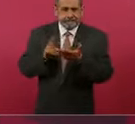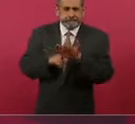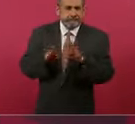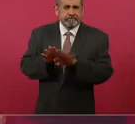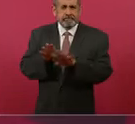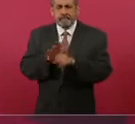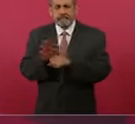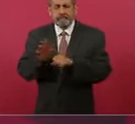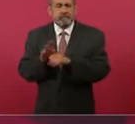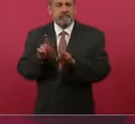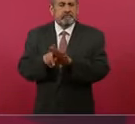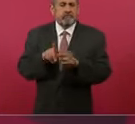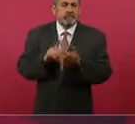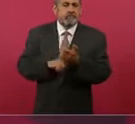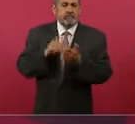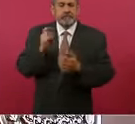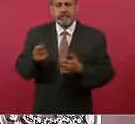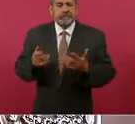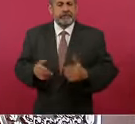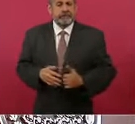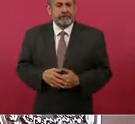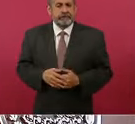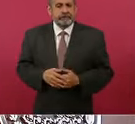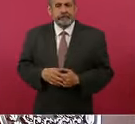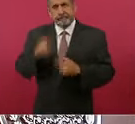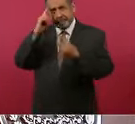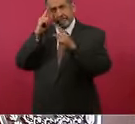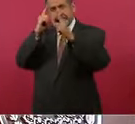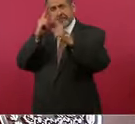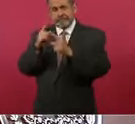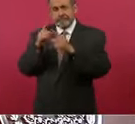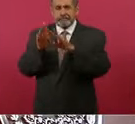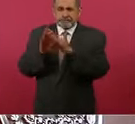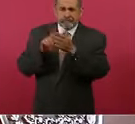entre eficacia y principios,